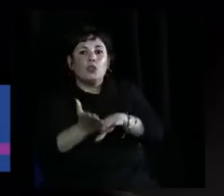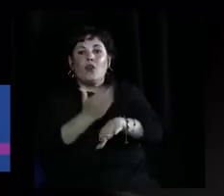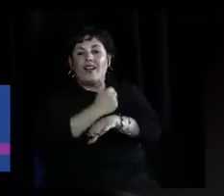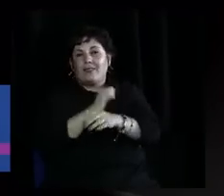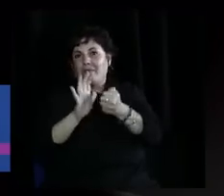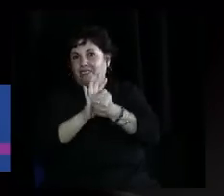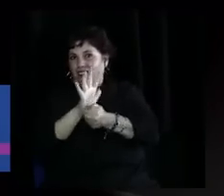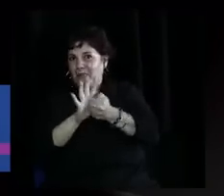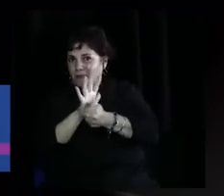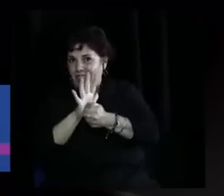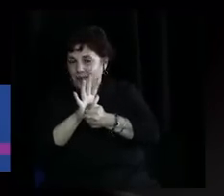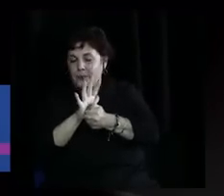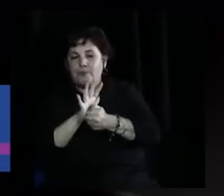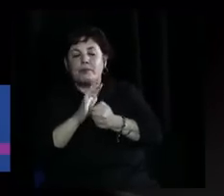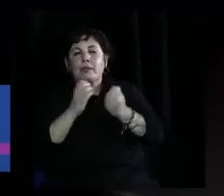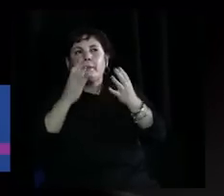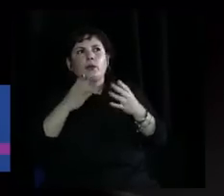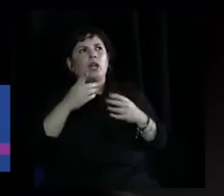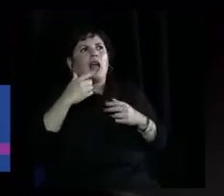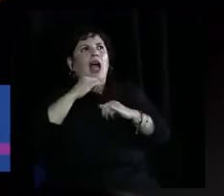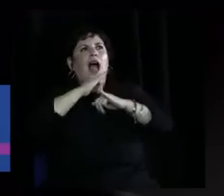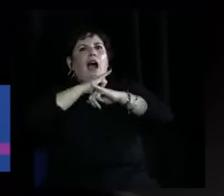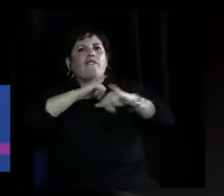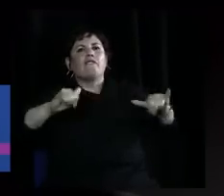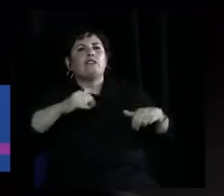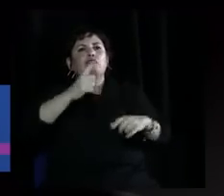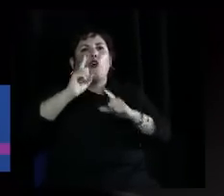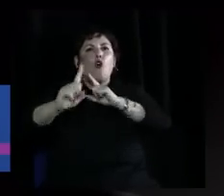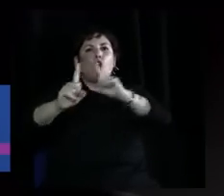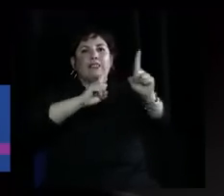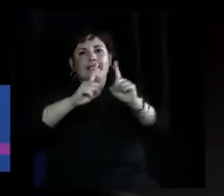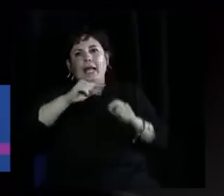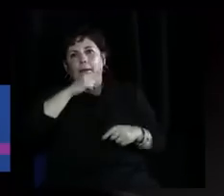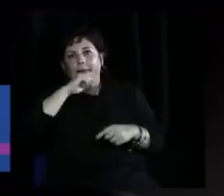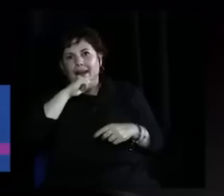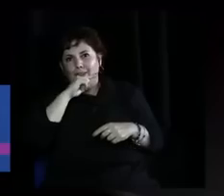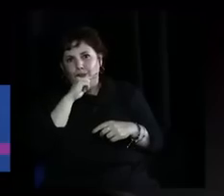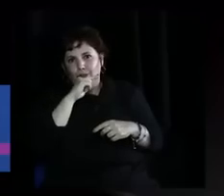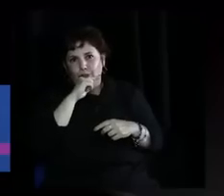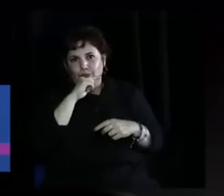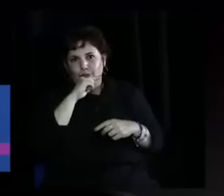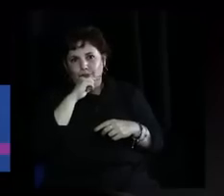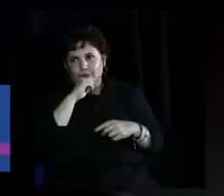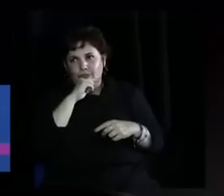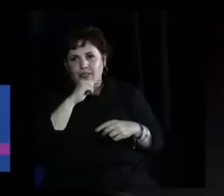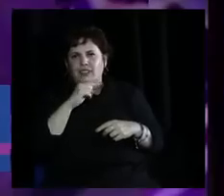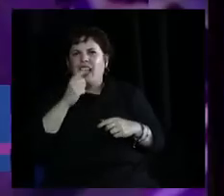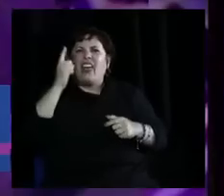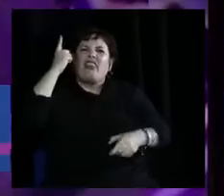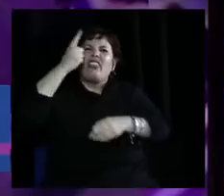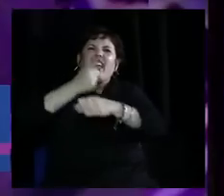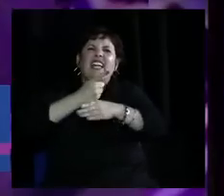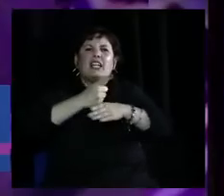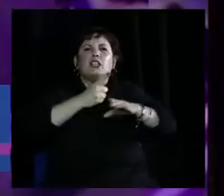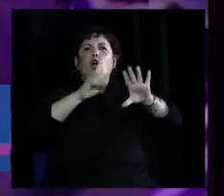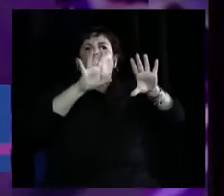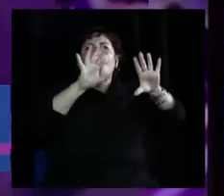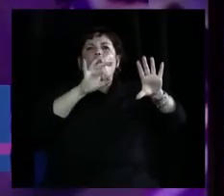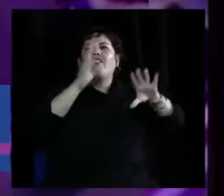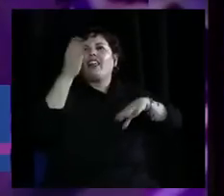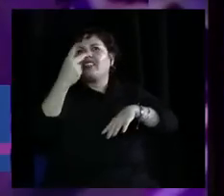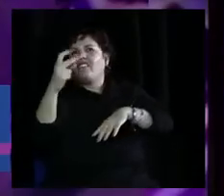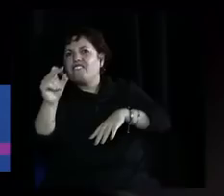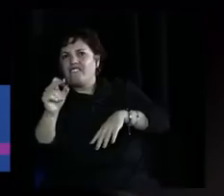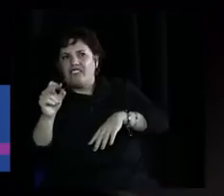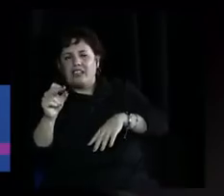Porque el ajuste de esto fue anunciado el 11 de marzo. El decreto 90-20. Ahí está. Esto no está